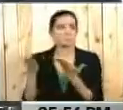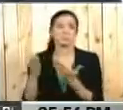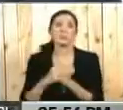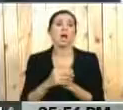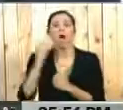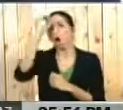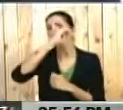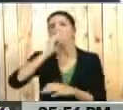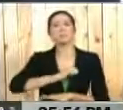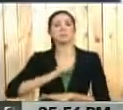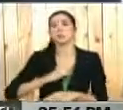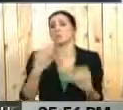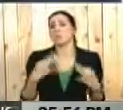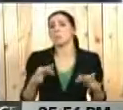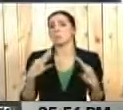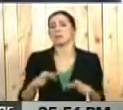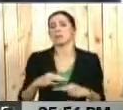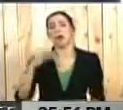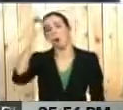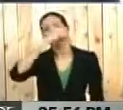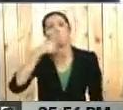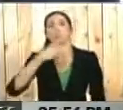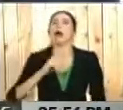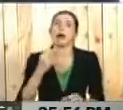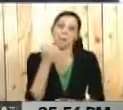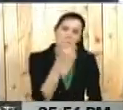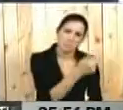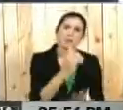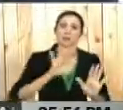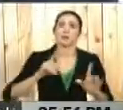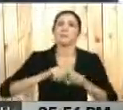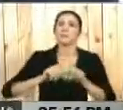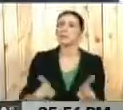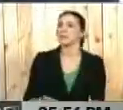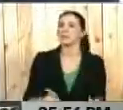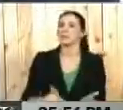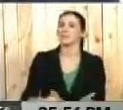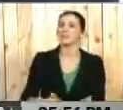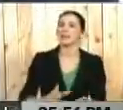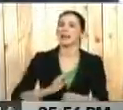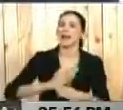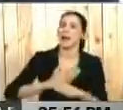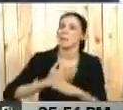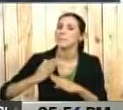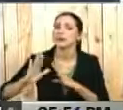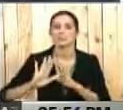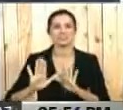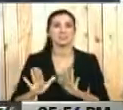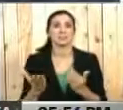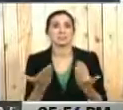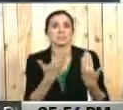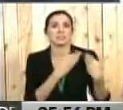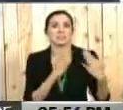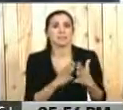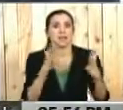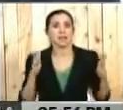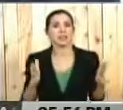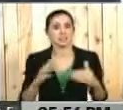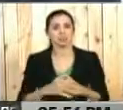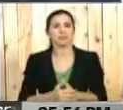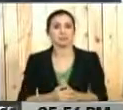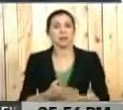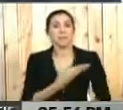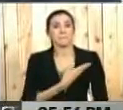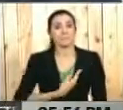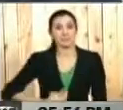dan opiniones de naturaleza política, bueno, muy bien, pero eso nada tiene que ver con la enorme responsabilidad que tiene